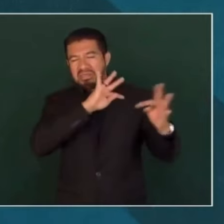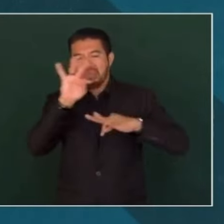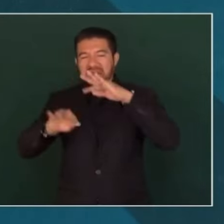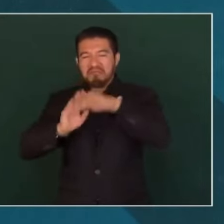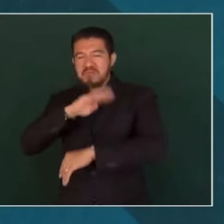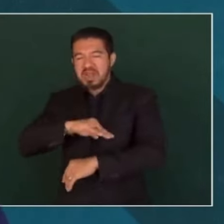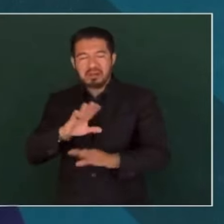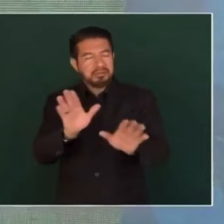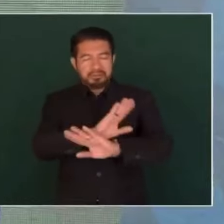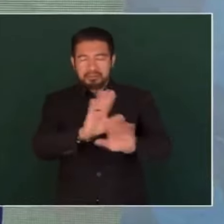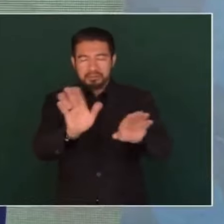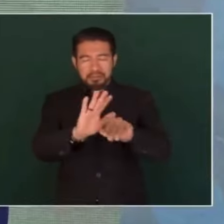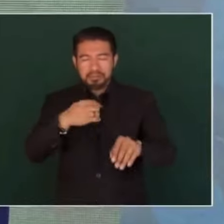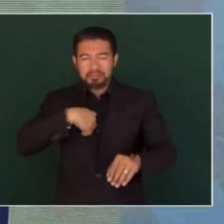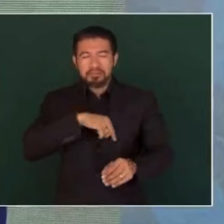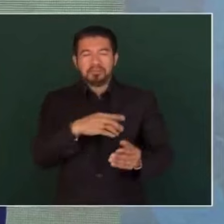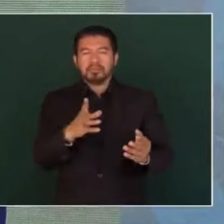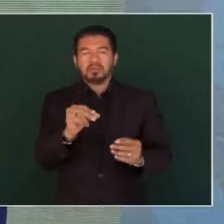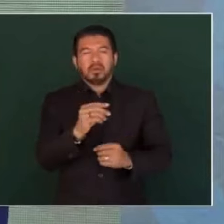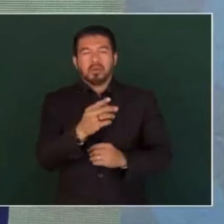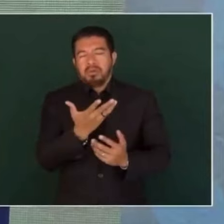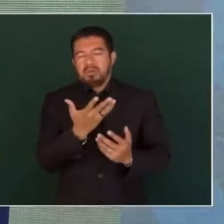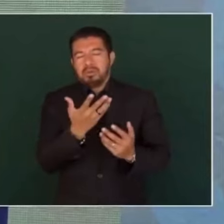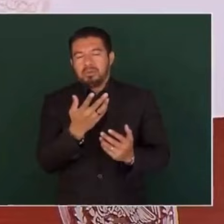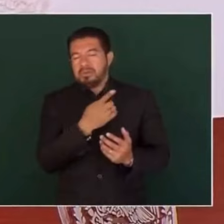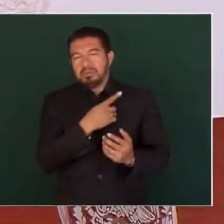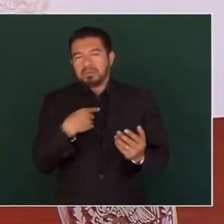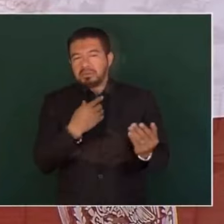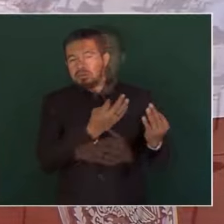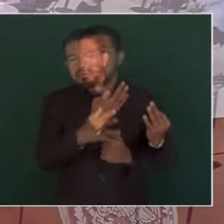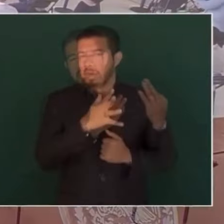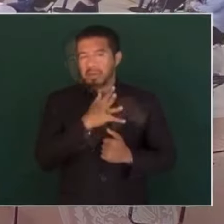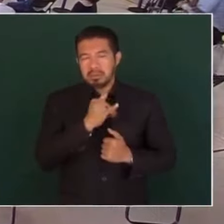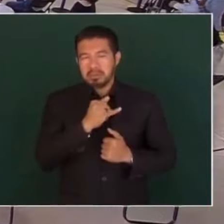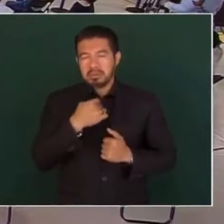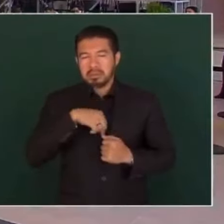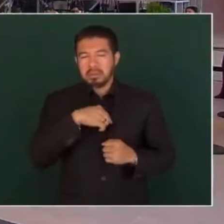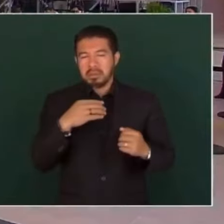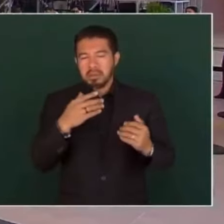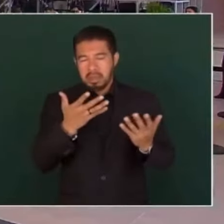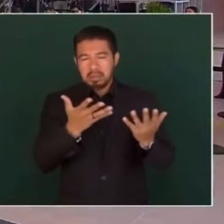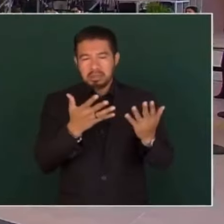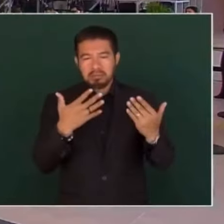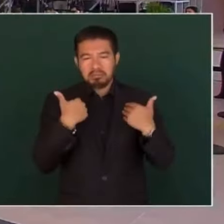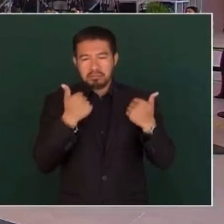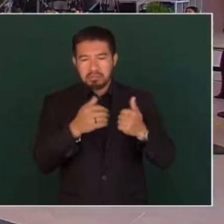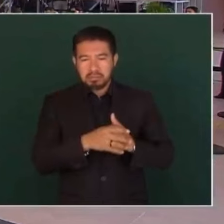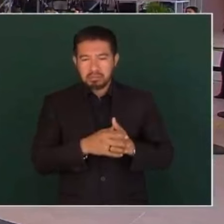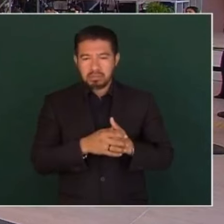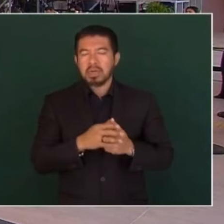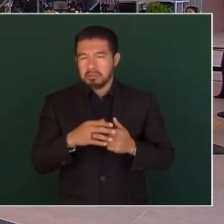del prestigio de México, de sus autoridades. Nada más dos cosas sobre esto.